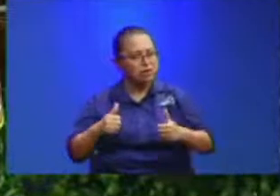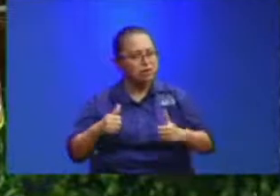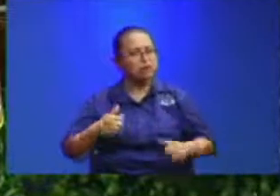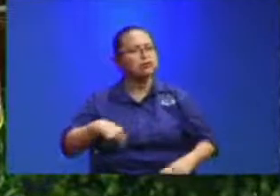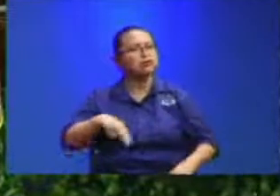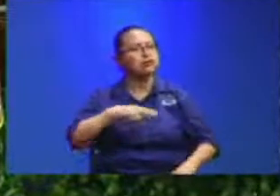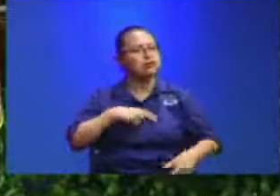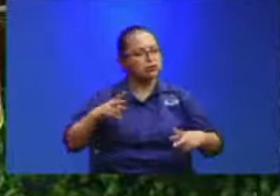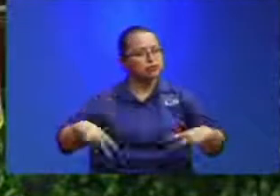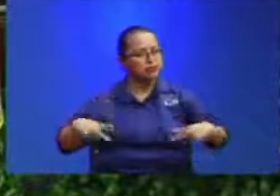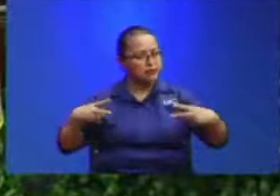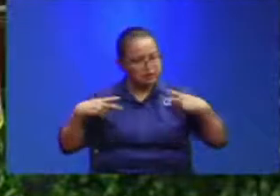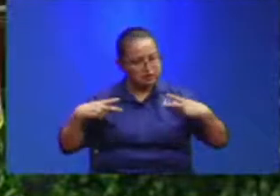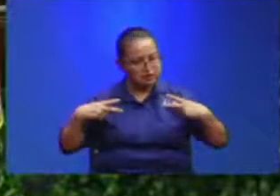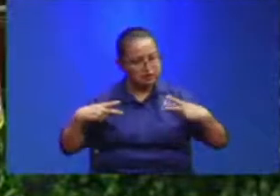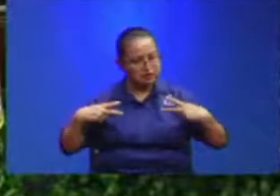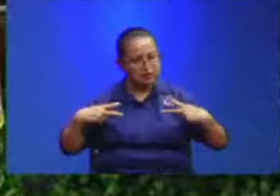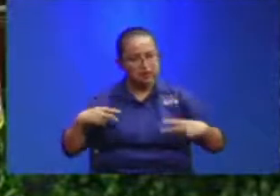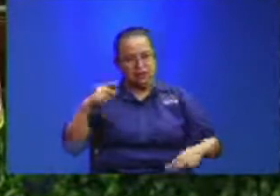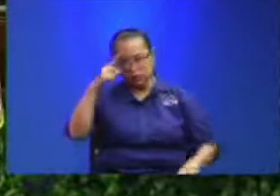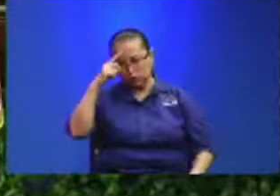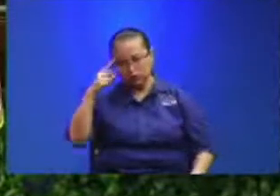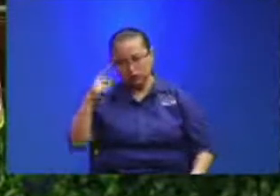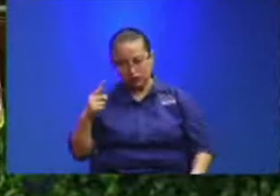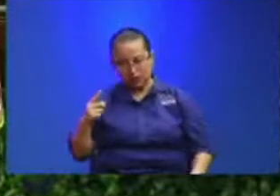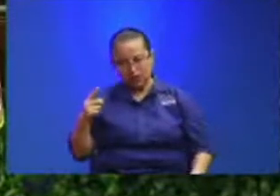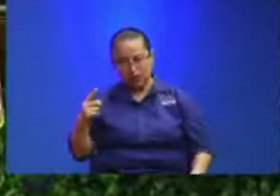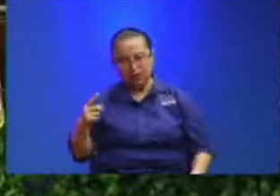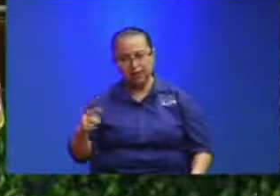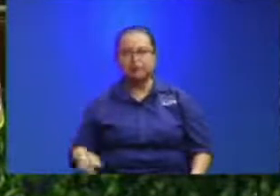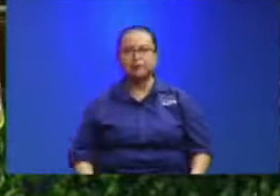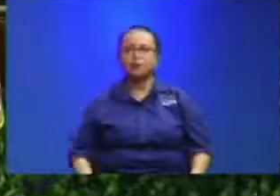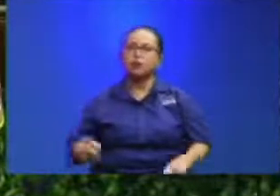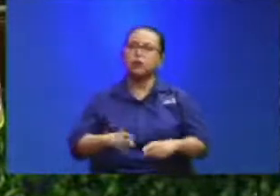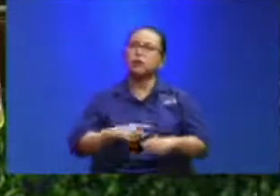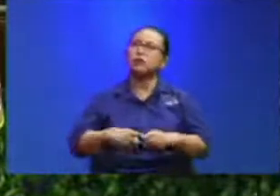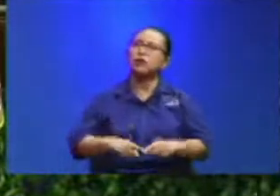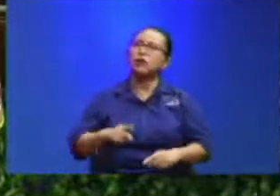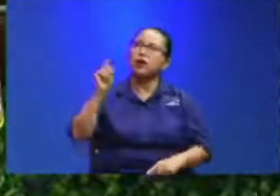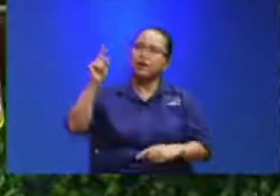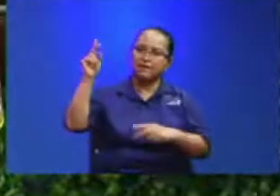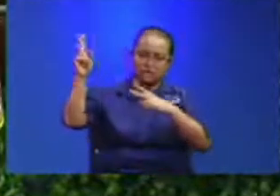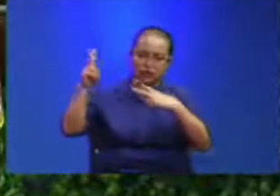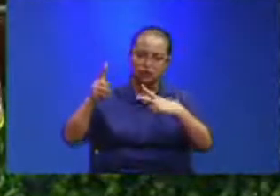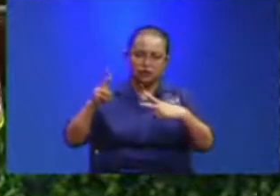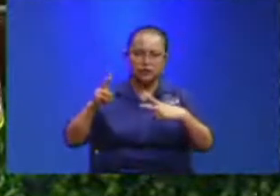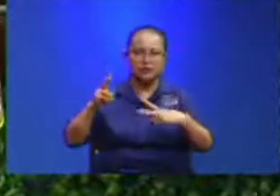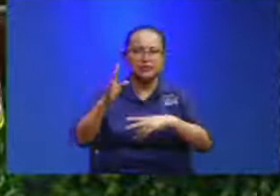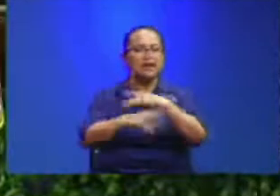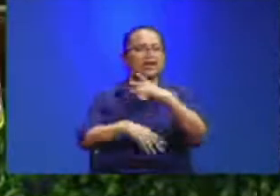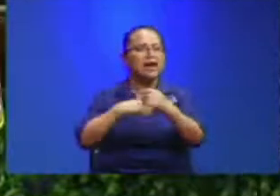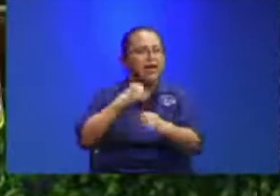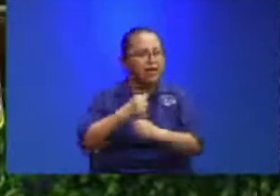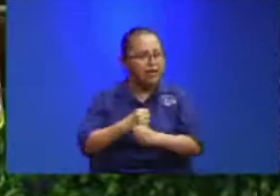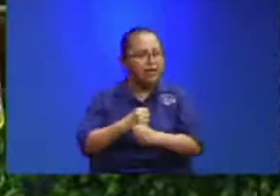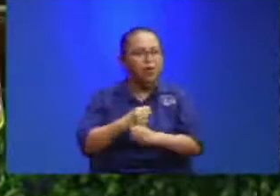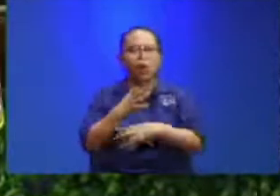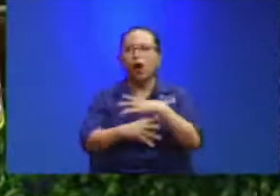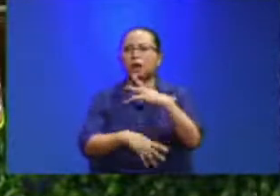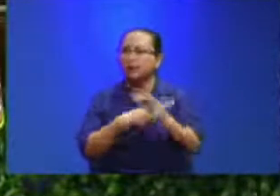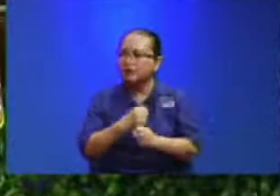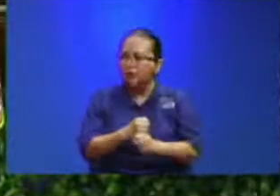día 24 horas es un día de cuando él vino y estamos en el año favorable y ese año es favorable